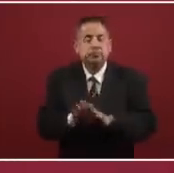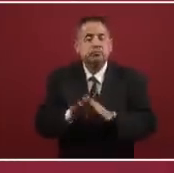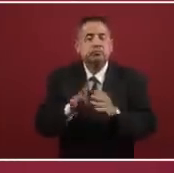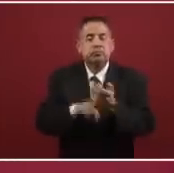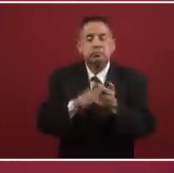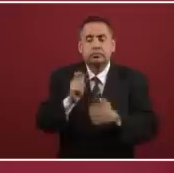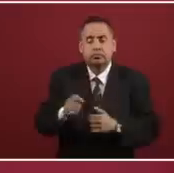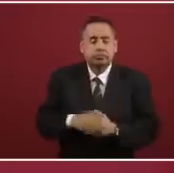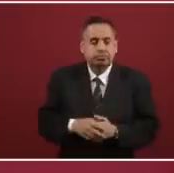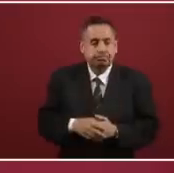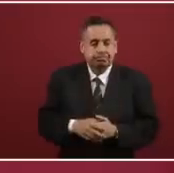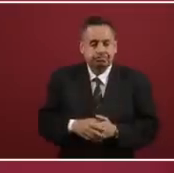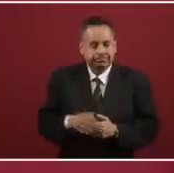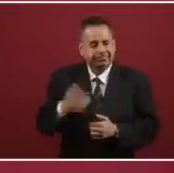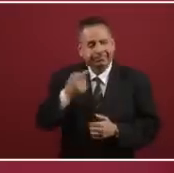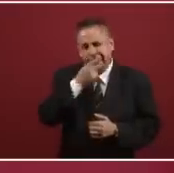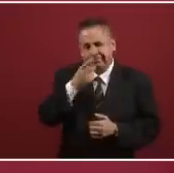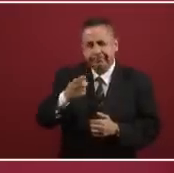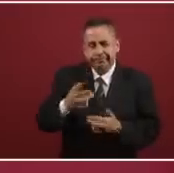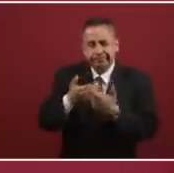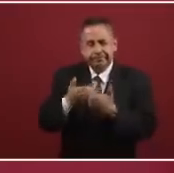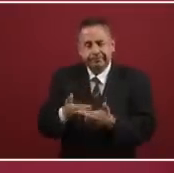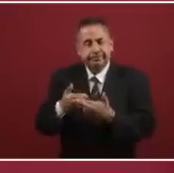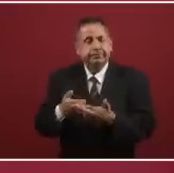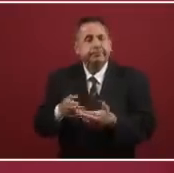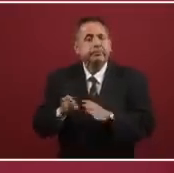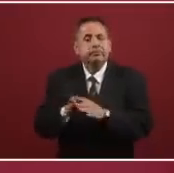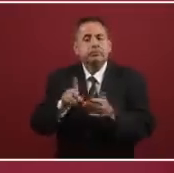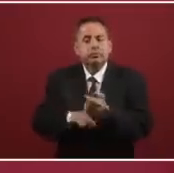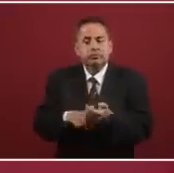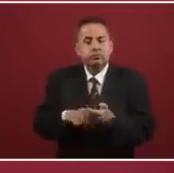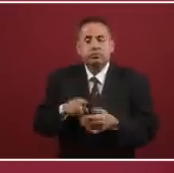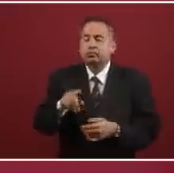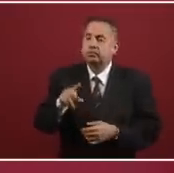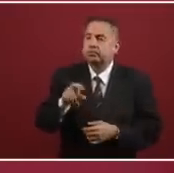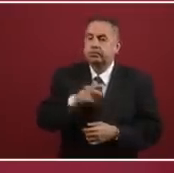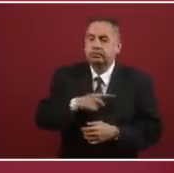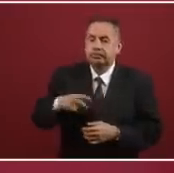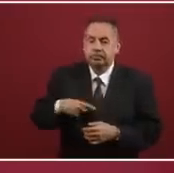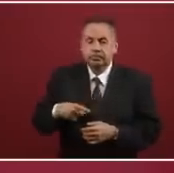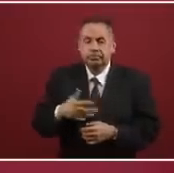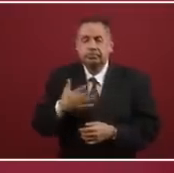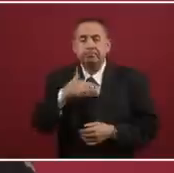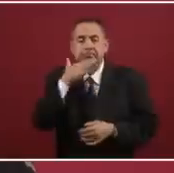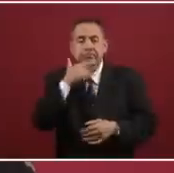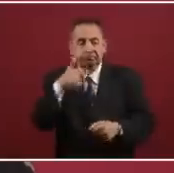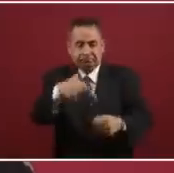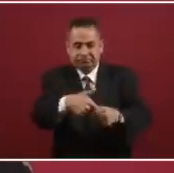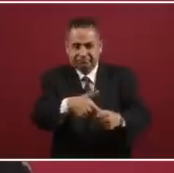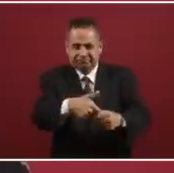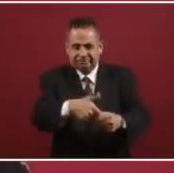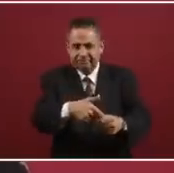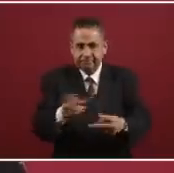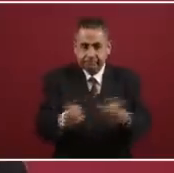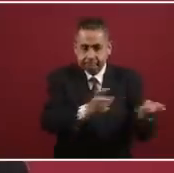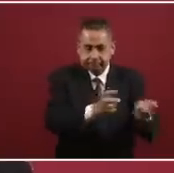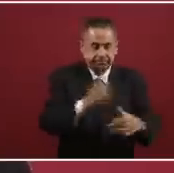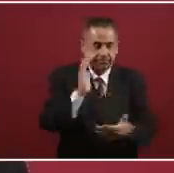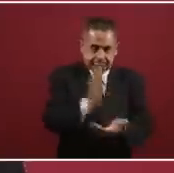sobre el ahorro por no permitir el huachicol